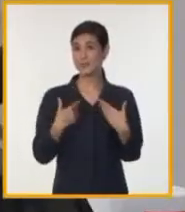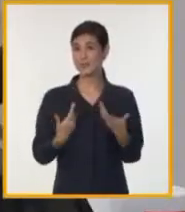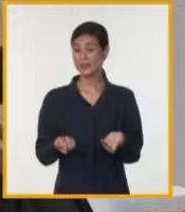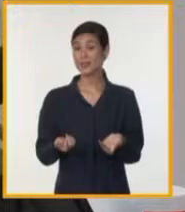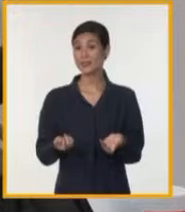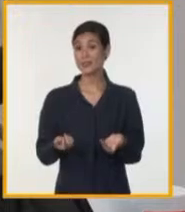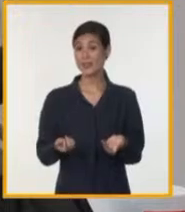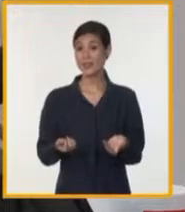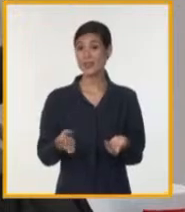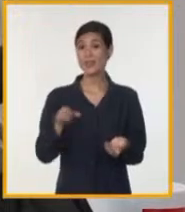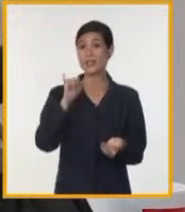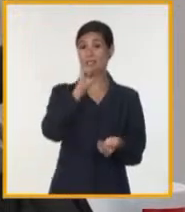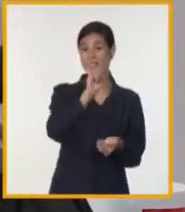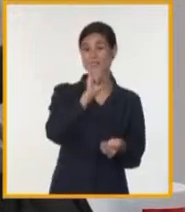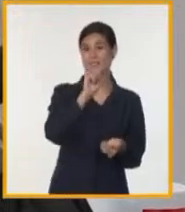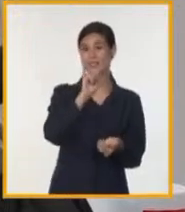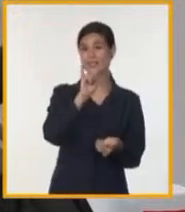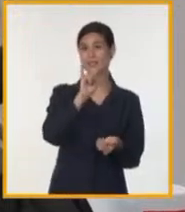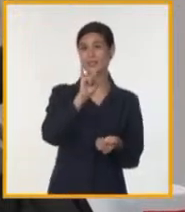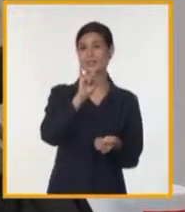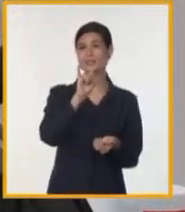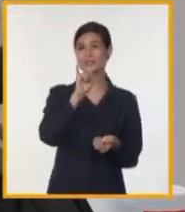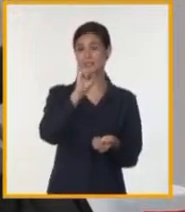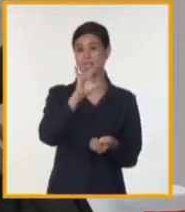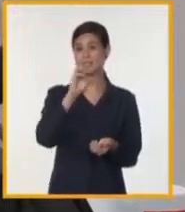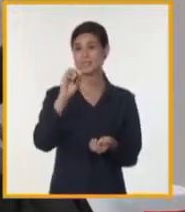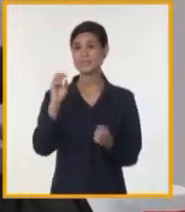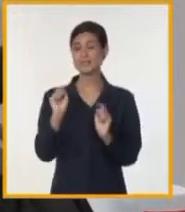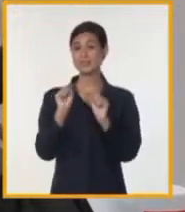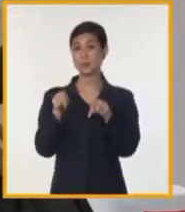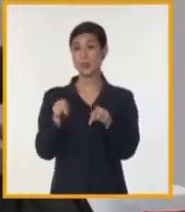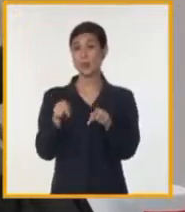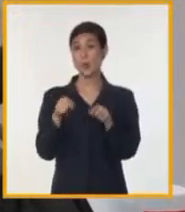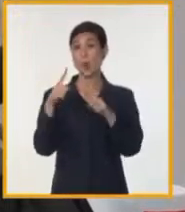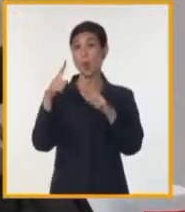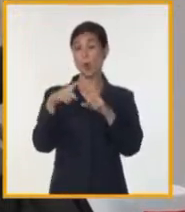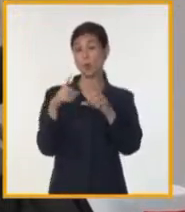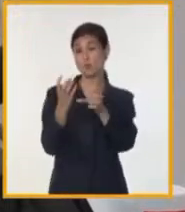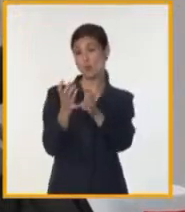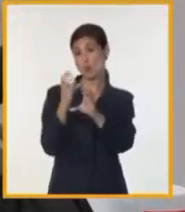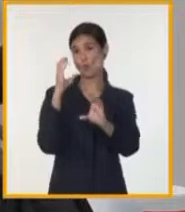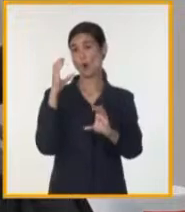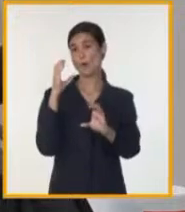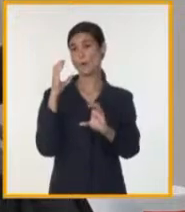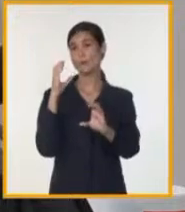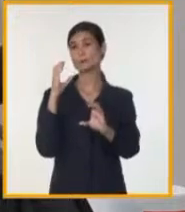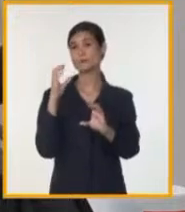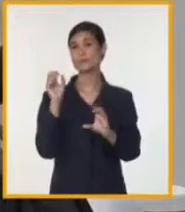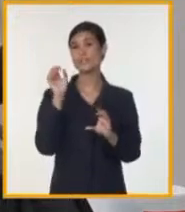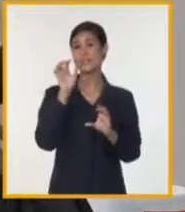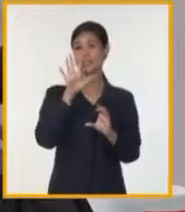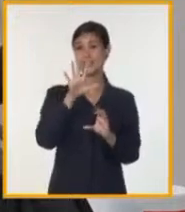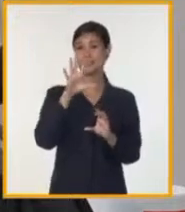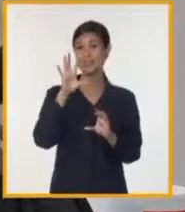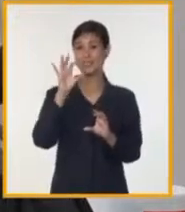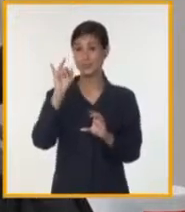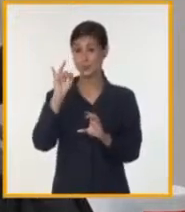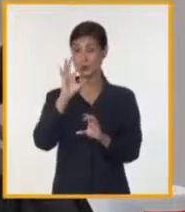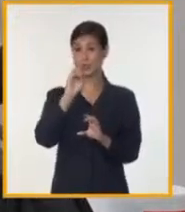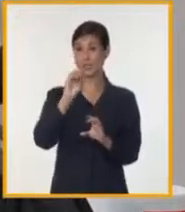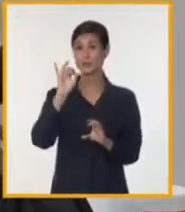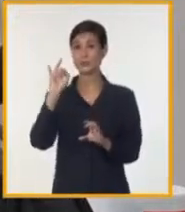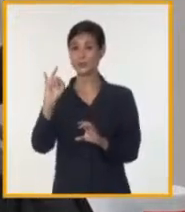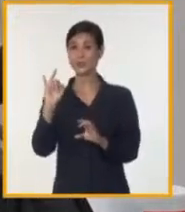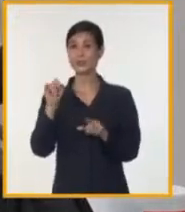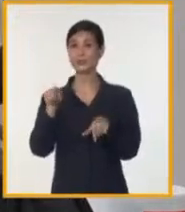de transporte, ómnibus. De ellos, 507 están de cara a la programación nacional, dígase servicio de ruta, dígase servicio de